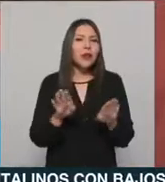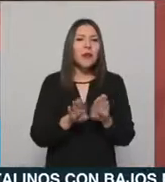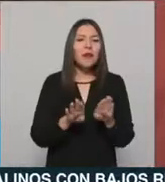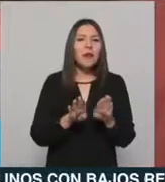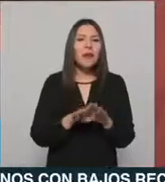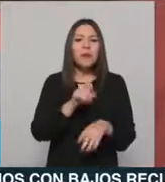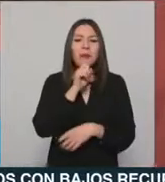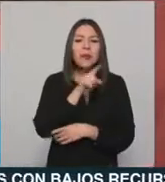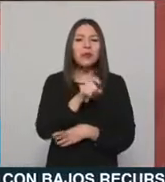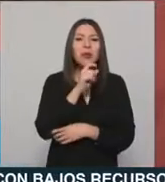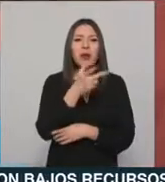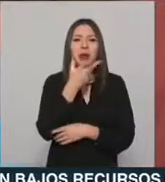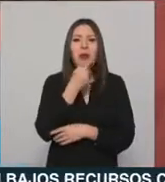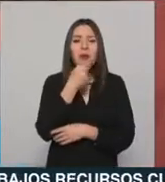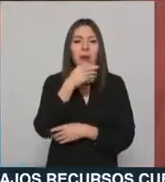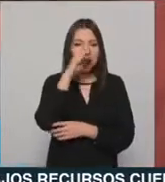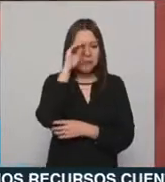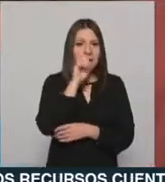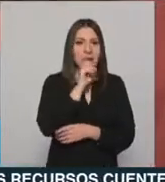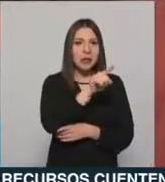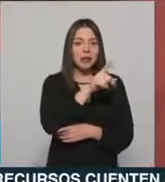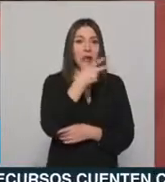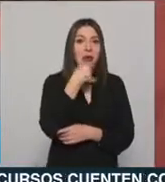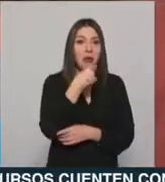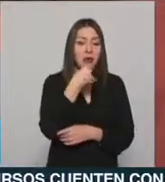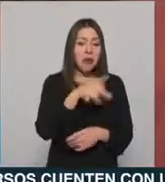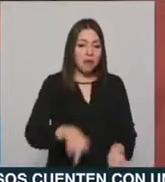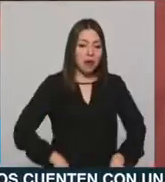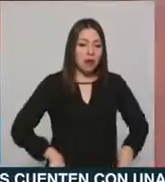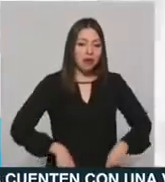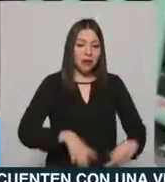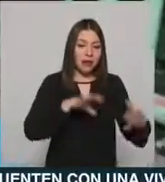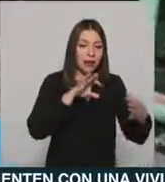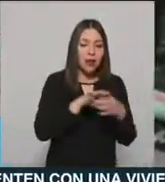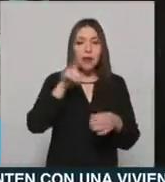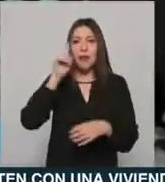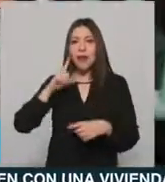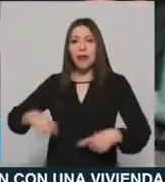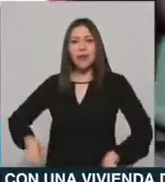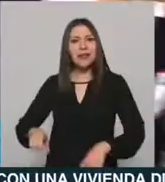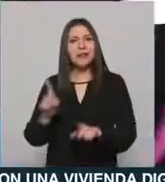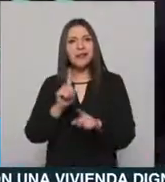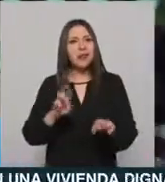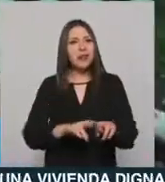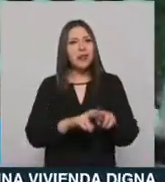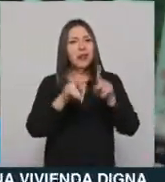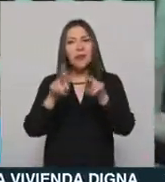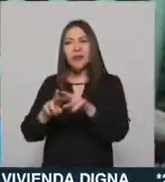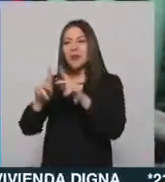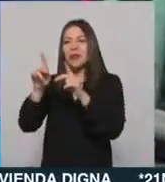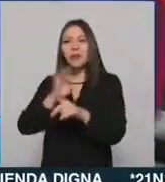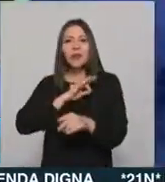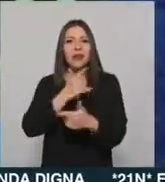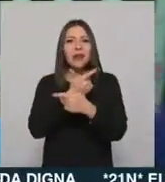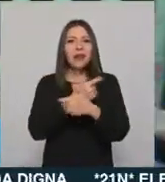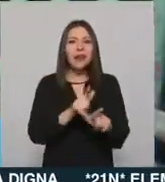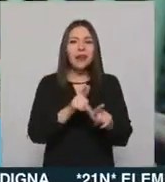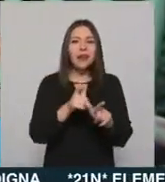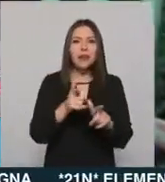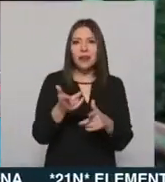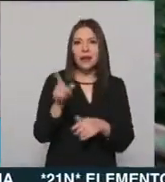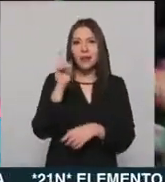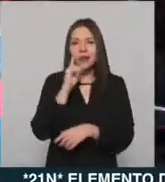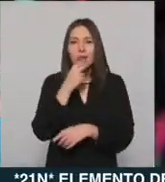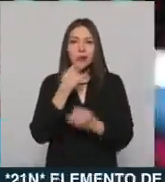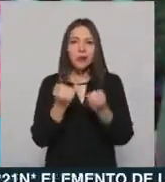los estereotipos. La preferencia sexual no se construye por la ropa. Tiene que ver con muchos contextos familiares, comunitarios, la